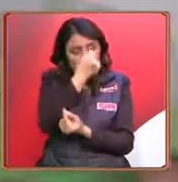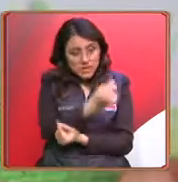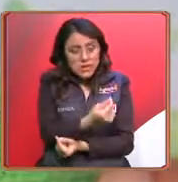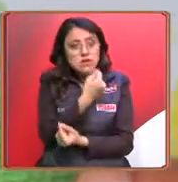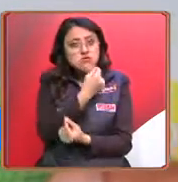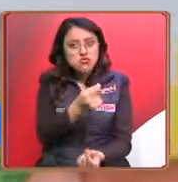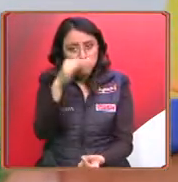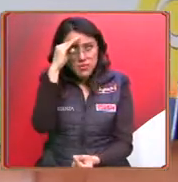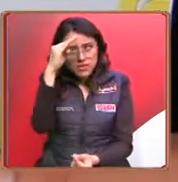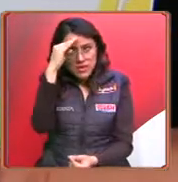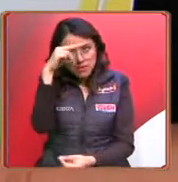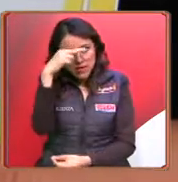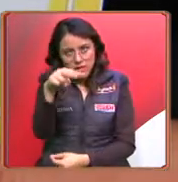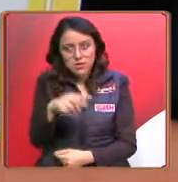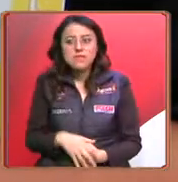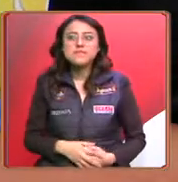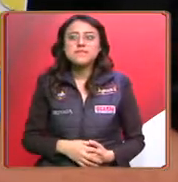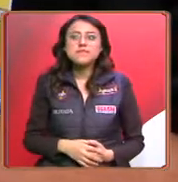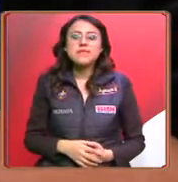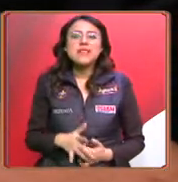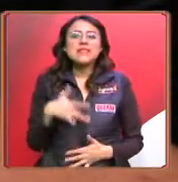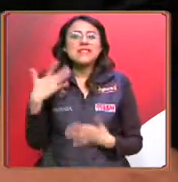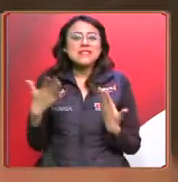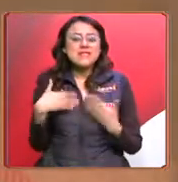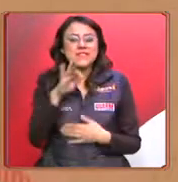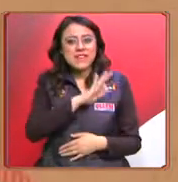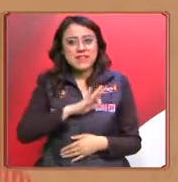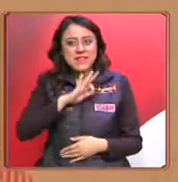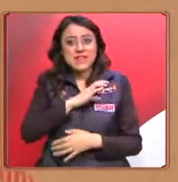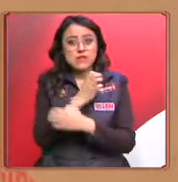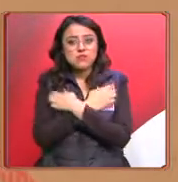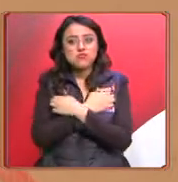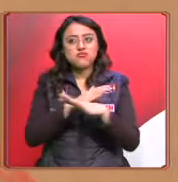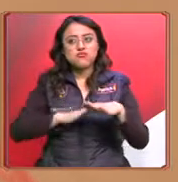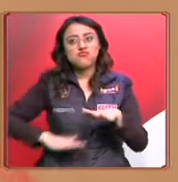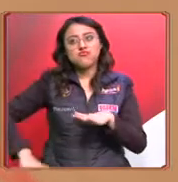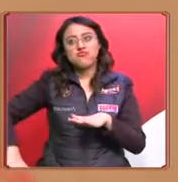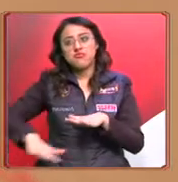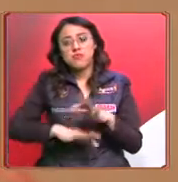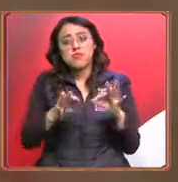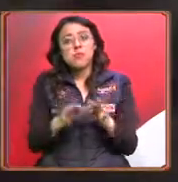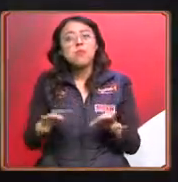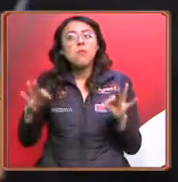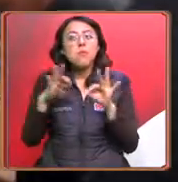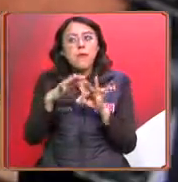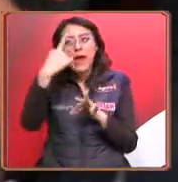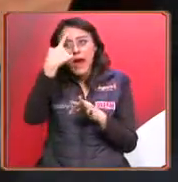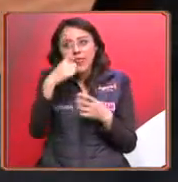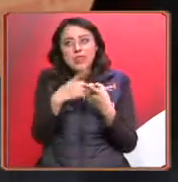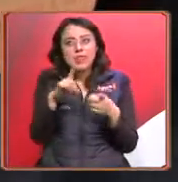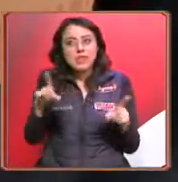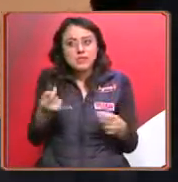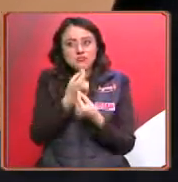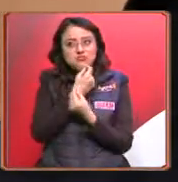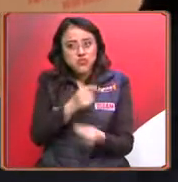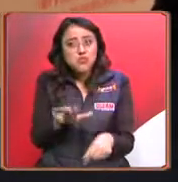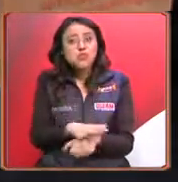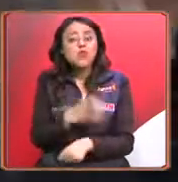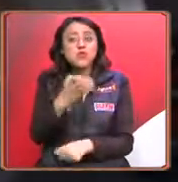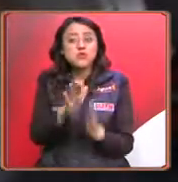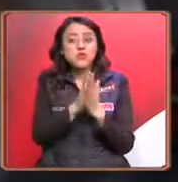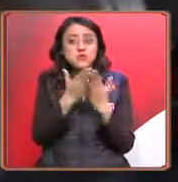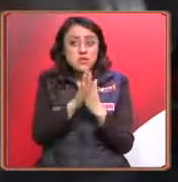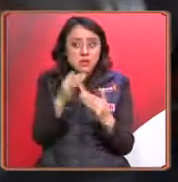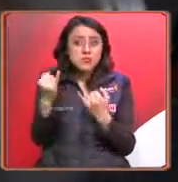México. La felicidad y educación son la base fundamental para el desarrollo de un pequeño, por lo que los libros